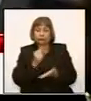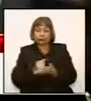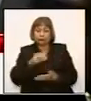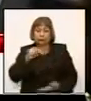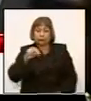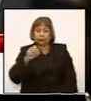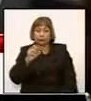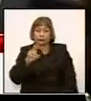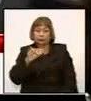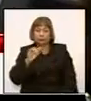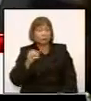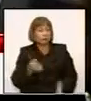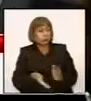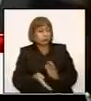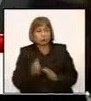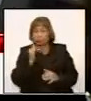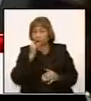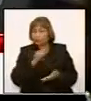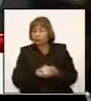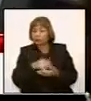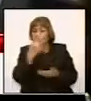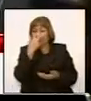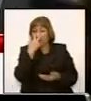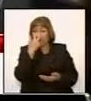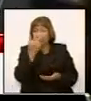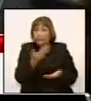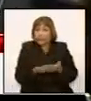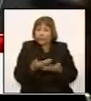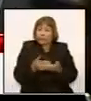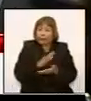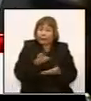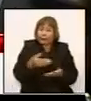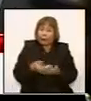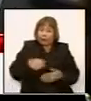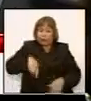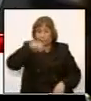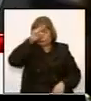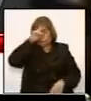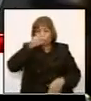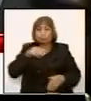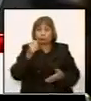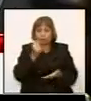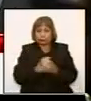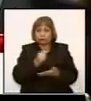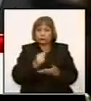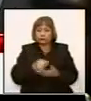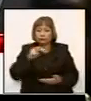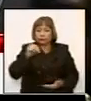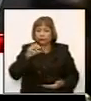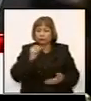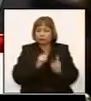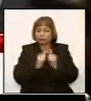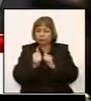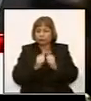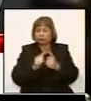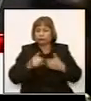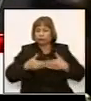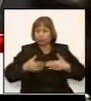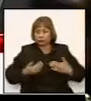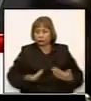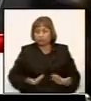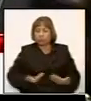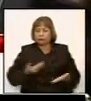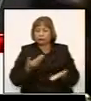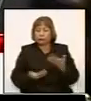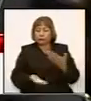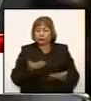tratar de acelerar y ver que en todo nuestro país existan notarios, se hagan los concursos y puedan